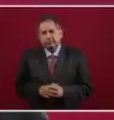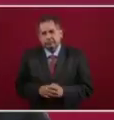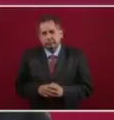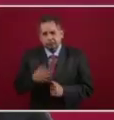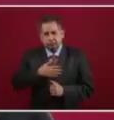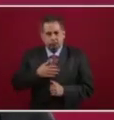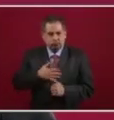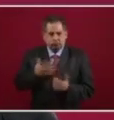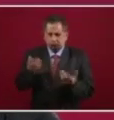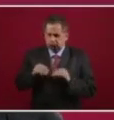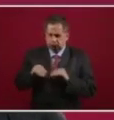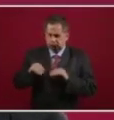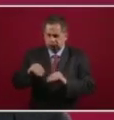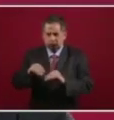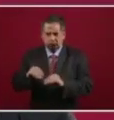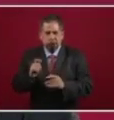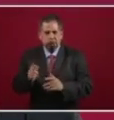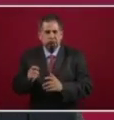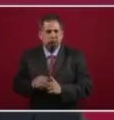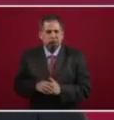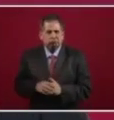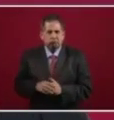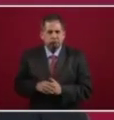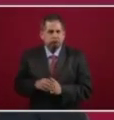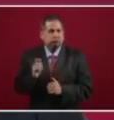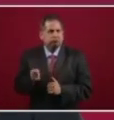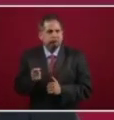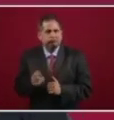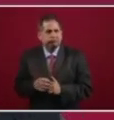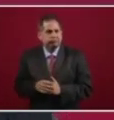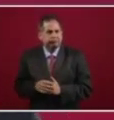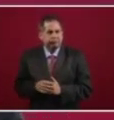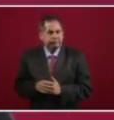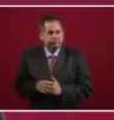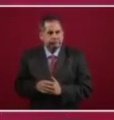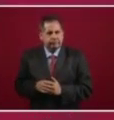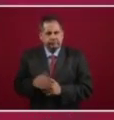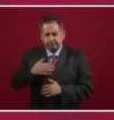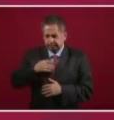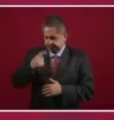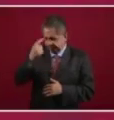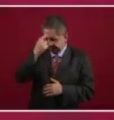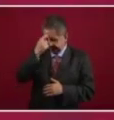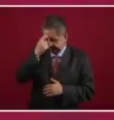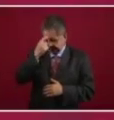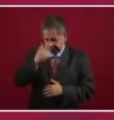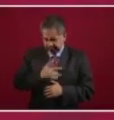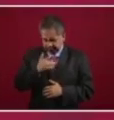Estoy actuando de acuerdo a mis convicciones